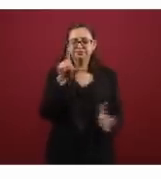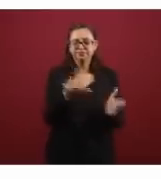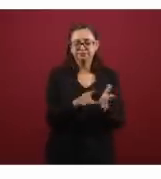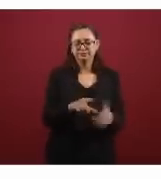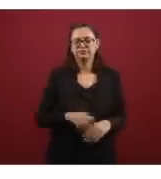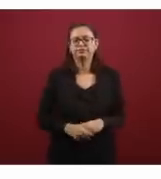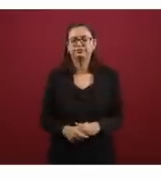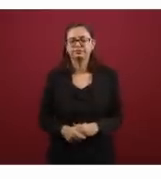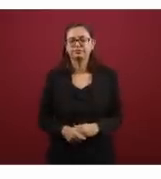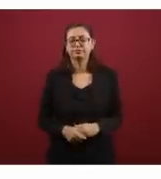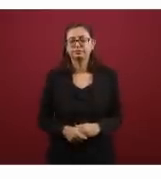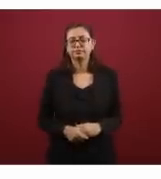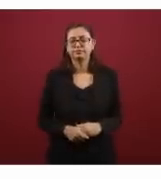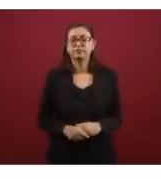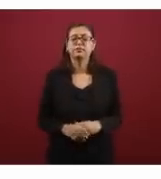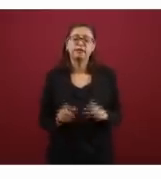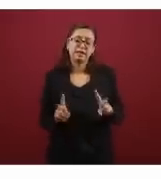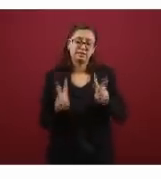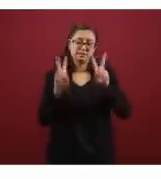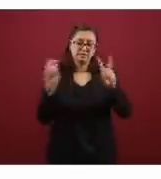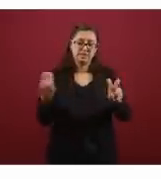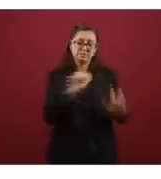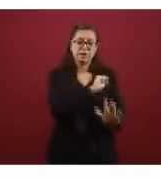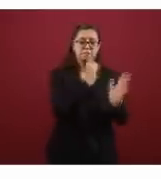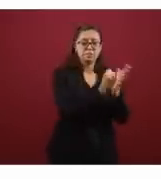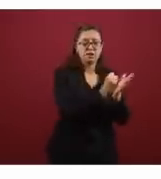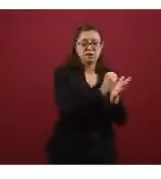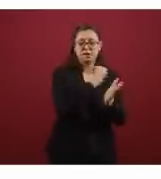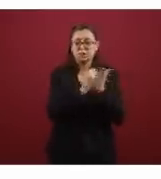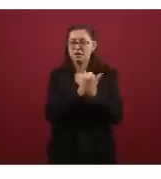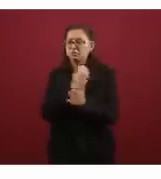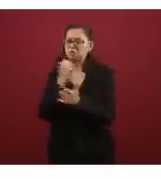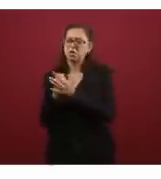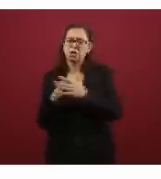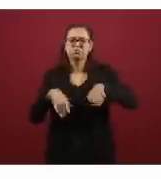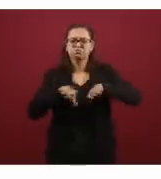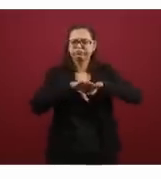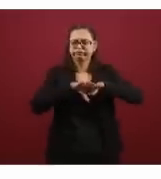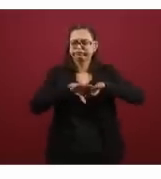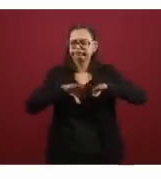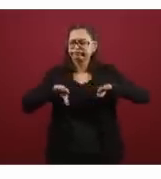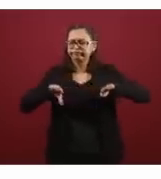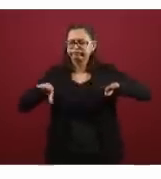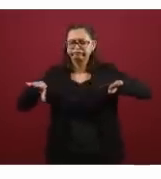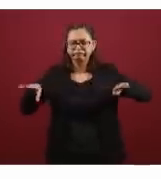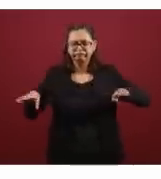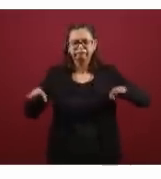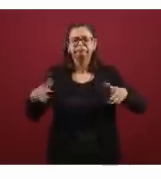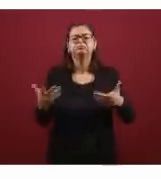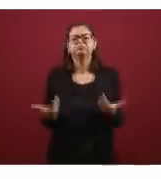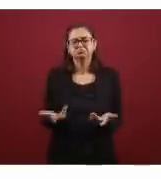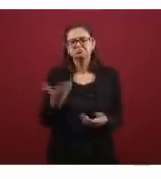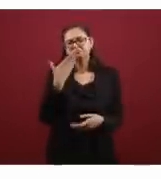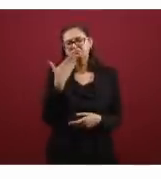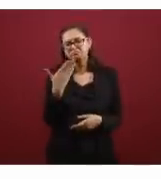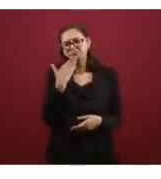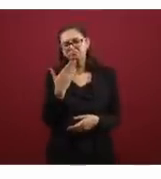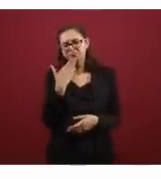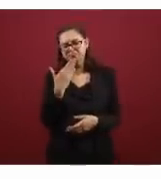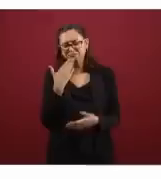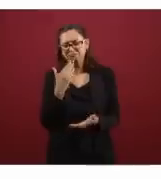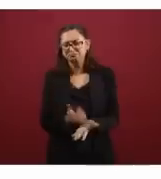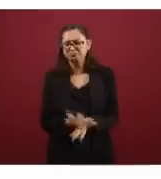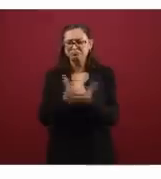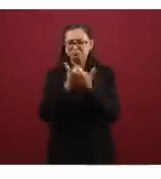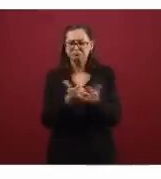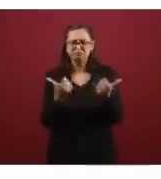hemos visto una estabilidad que es conveniente para el mercado, con los precios muy homogenizados y no ha